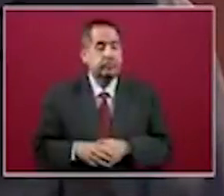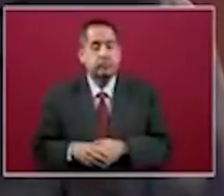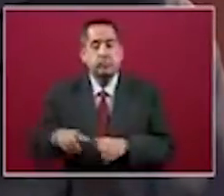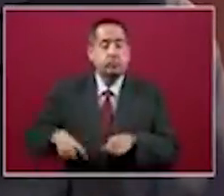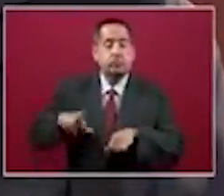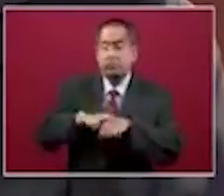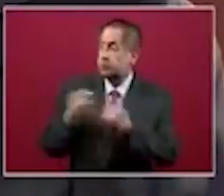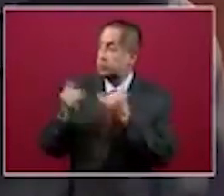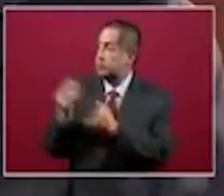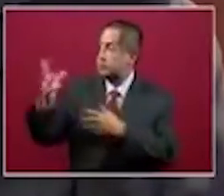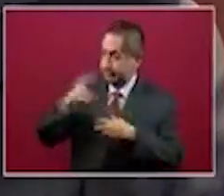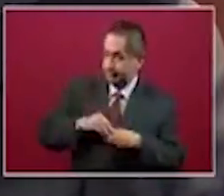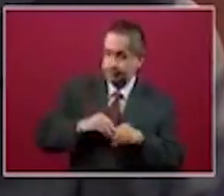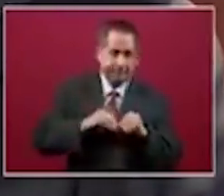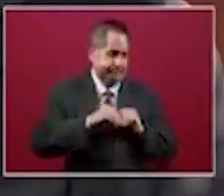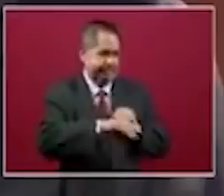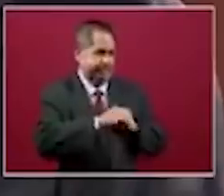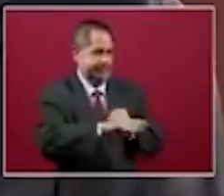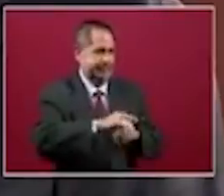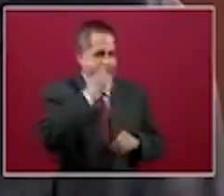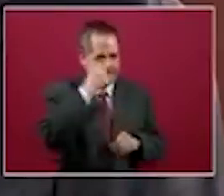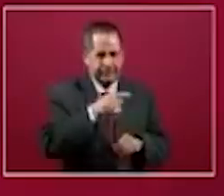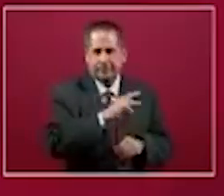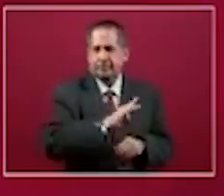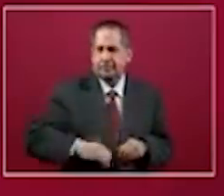mismo en sus territorios.